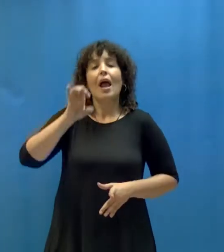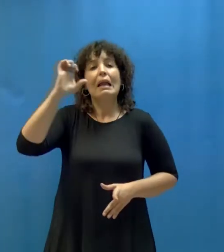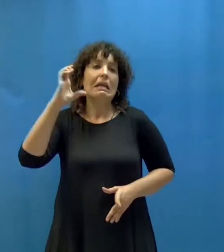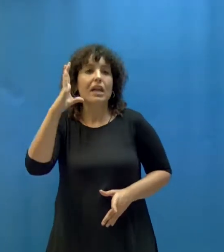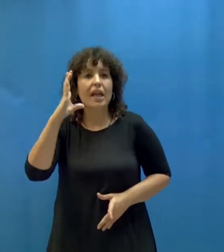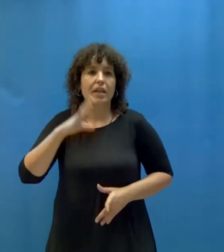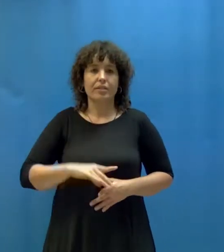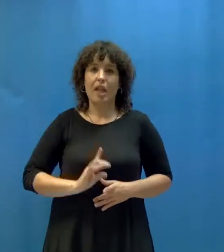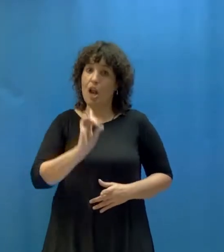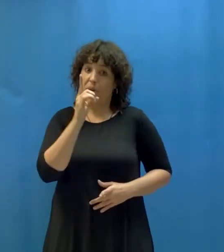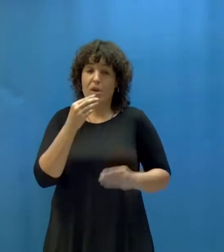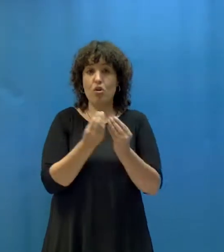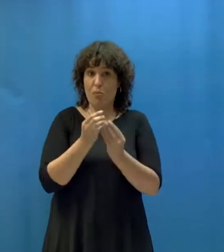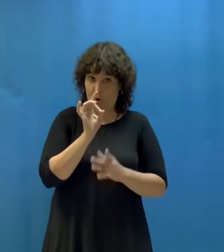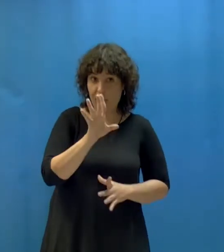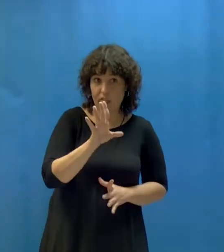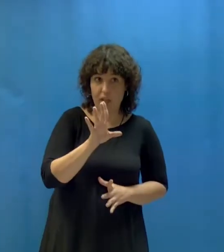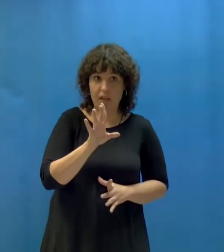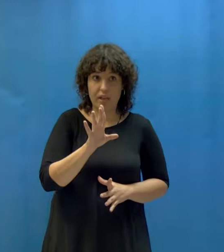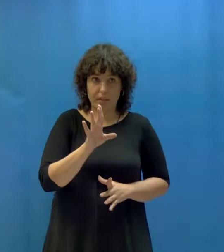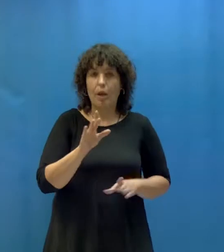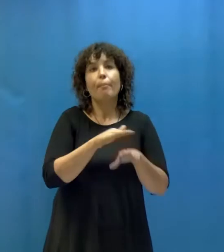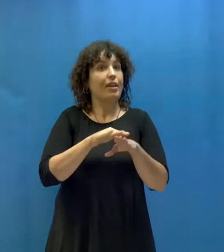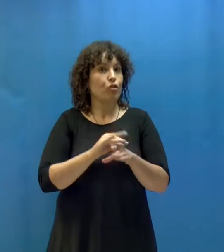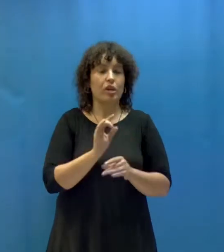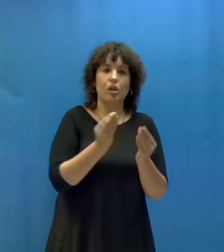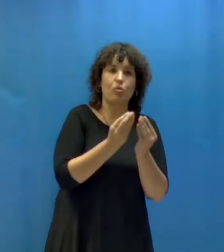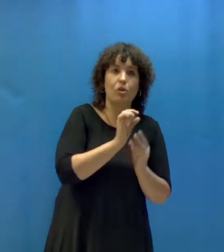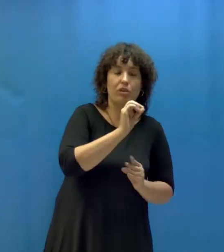que traen hoy, el número 15, el número 13, perdón, es pequeño,